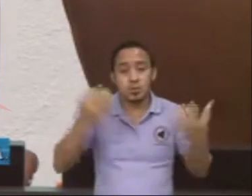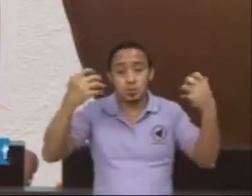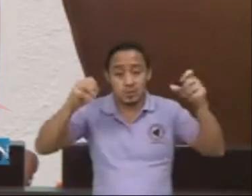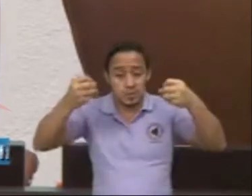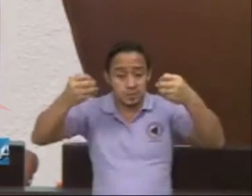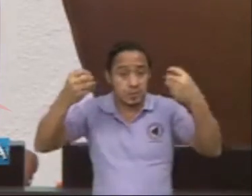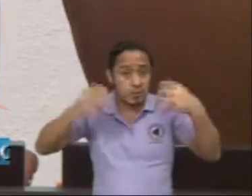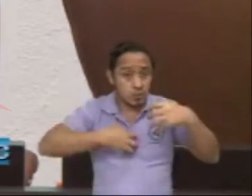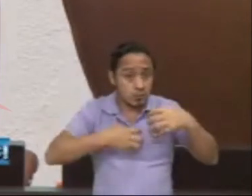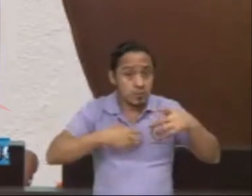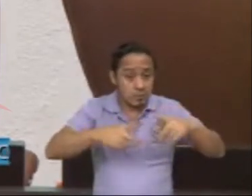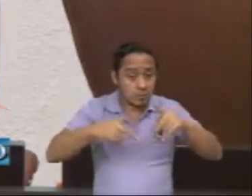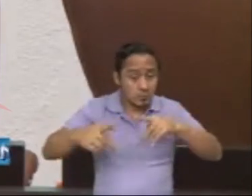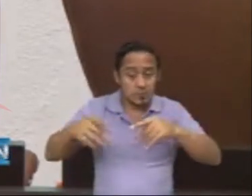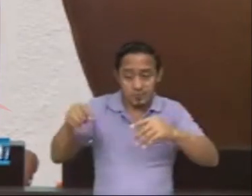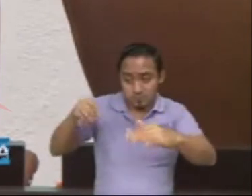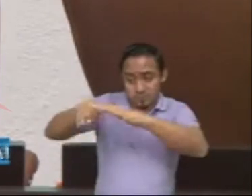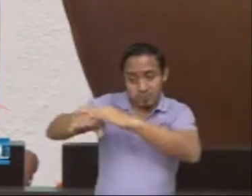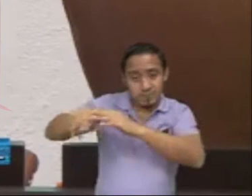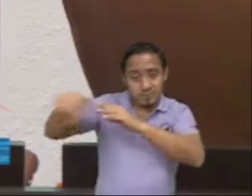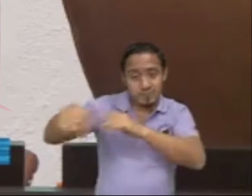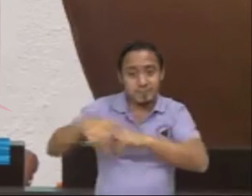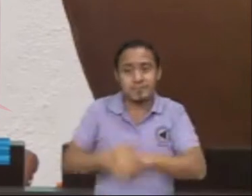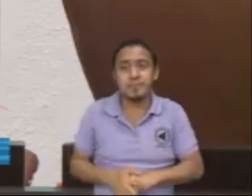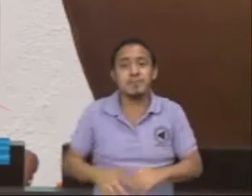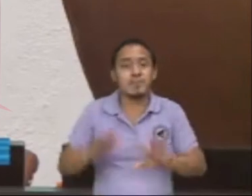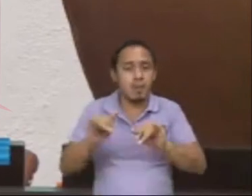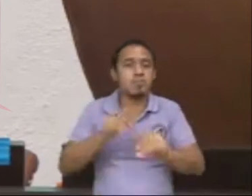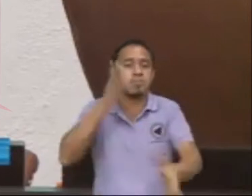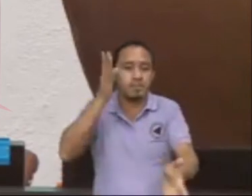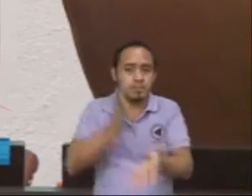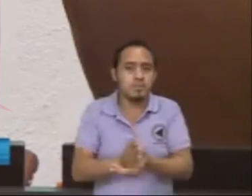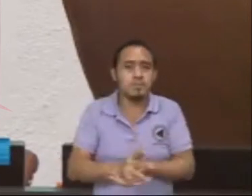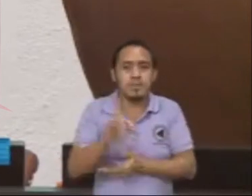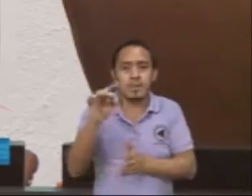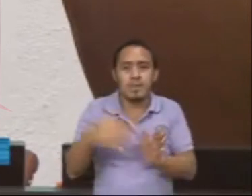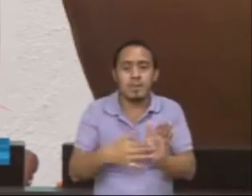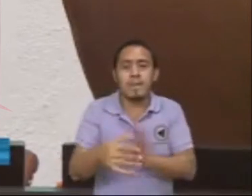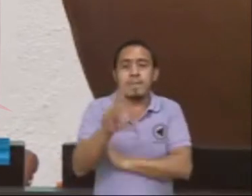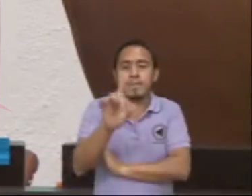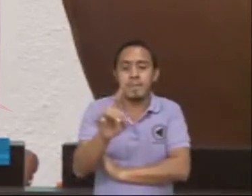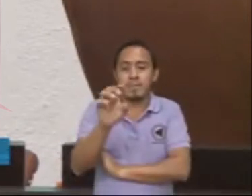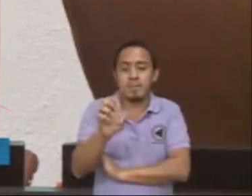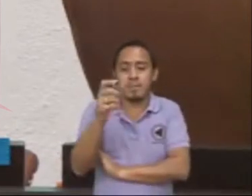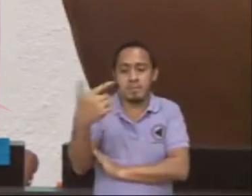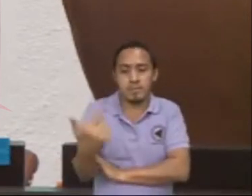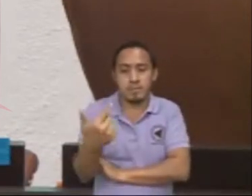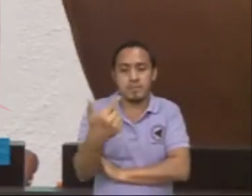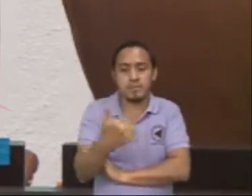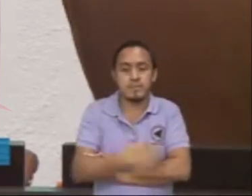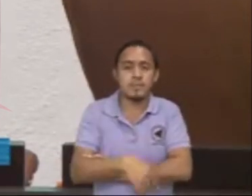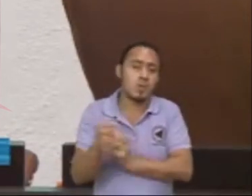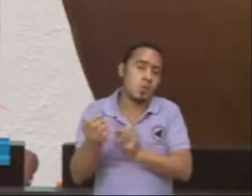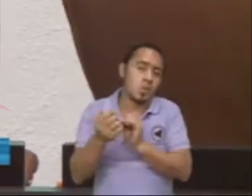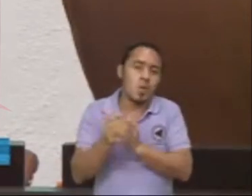o retraso de los pasajeros han sido establecidos de 1000 DEG y